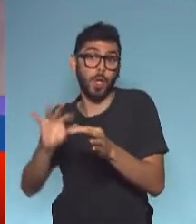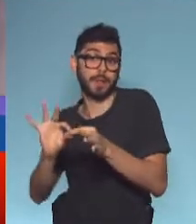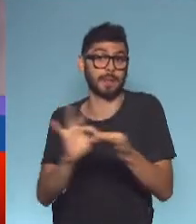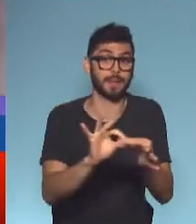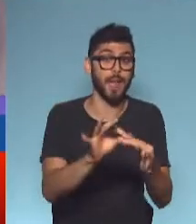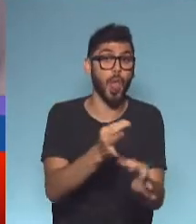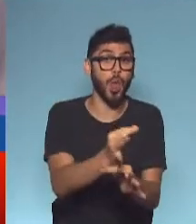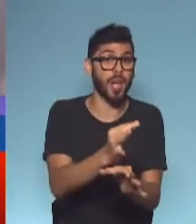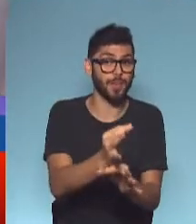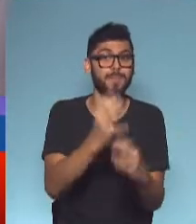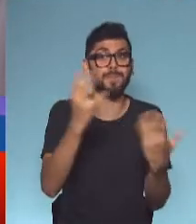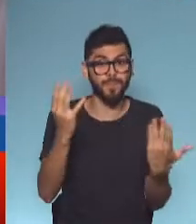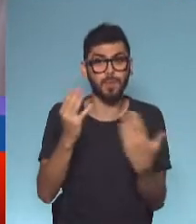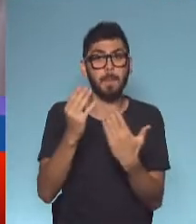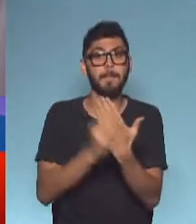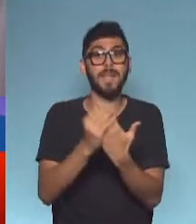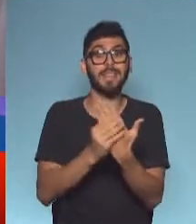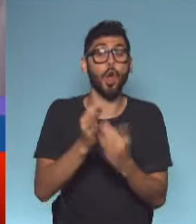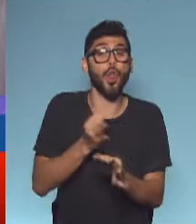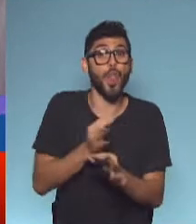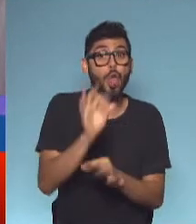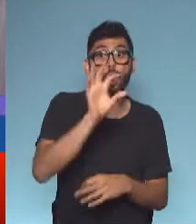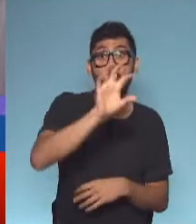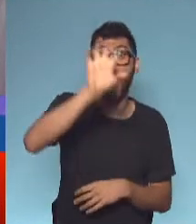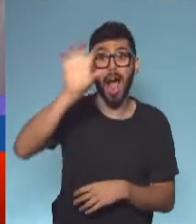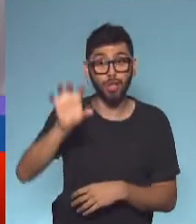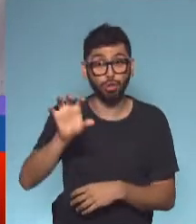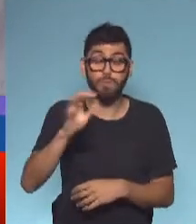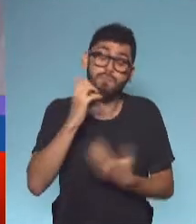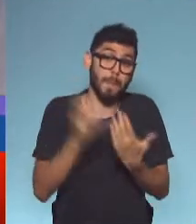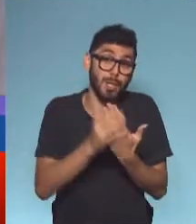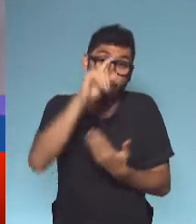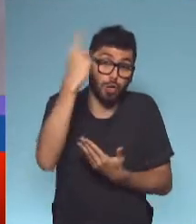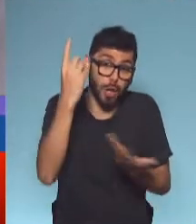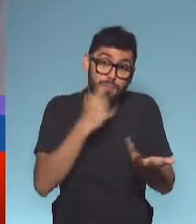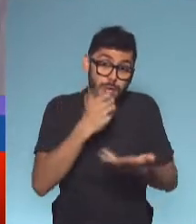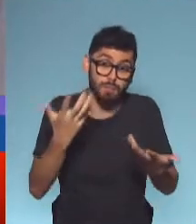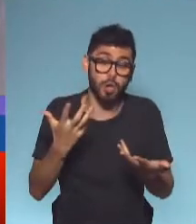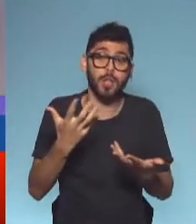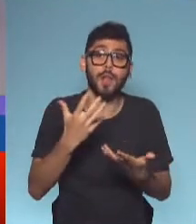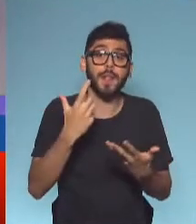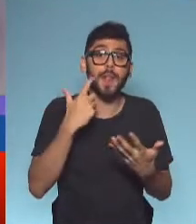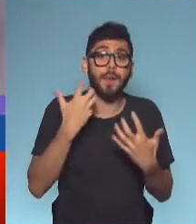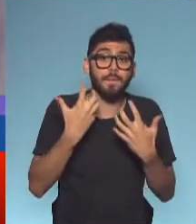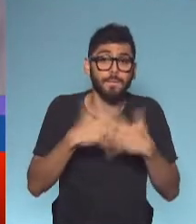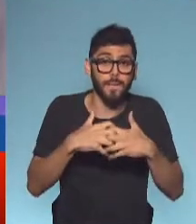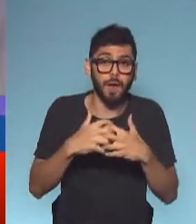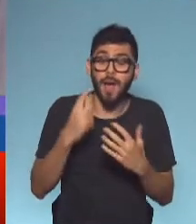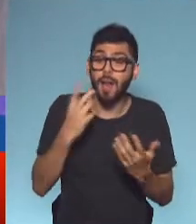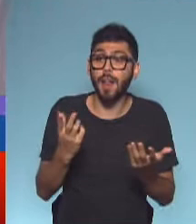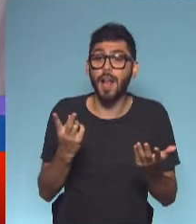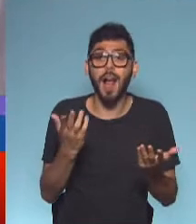los ministerios de educación de las provincias, como el Ministerio Nacional, lo que deben hacer es pensar las dos